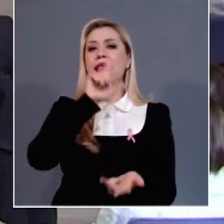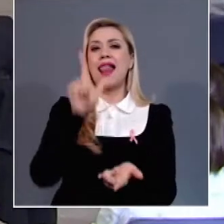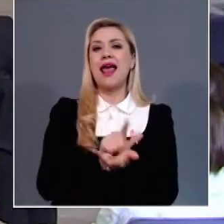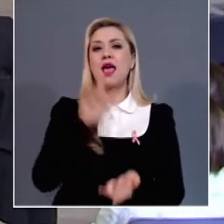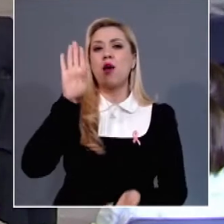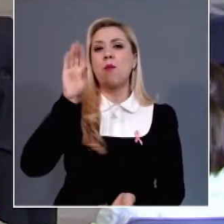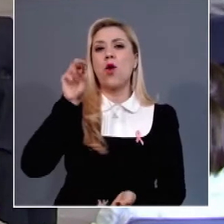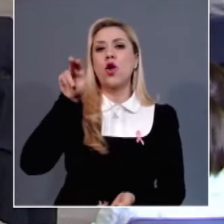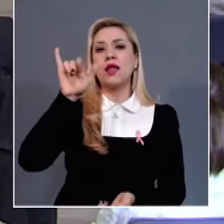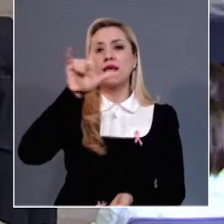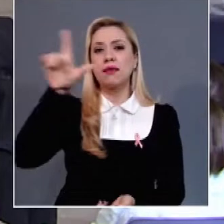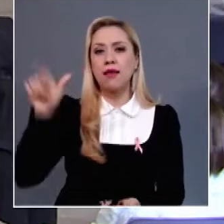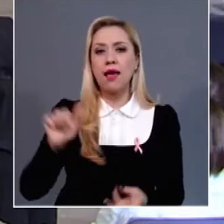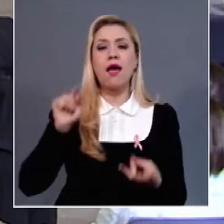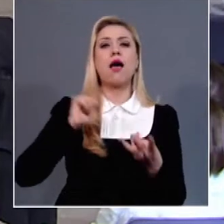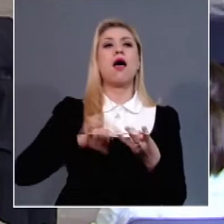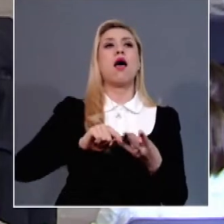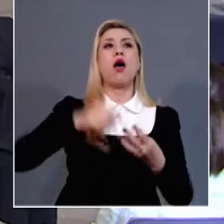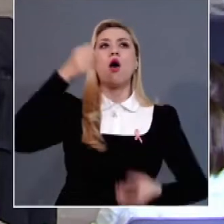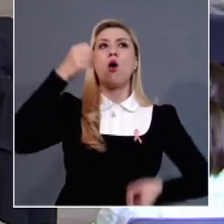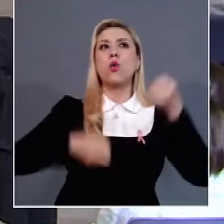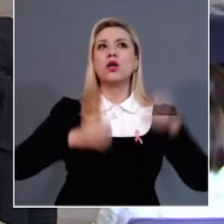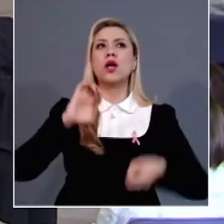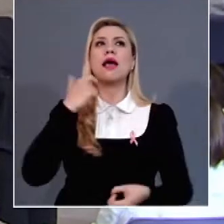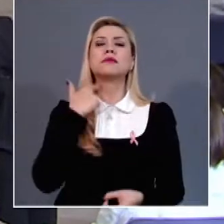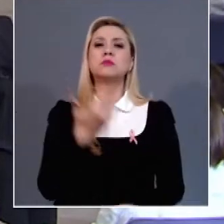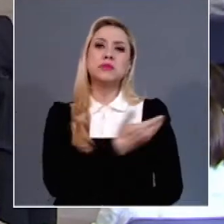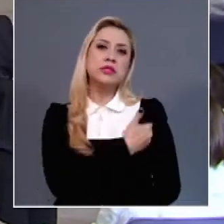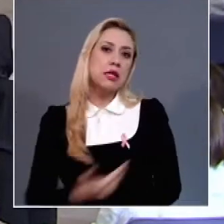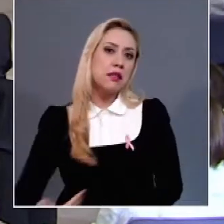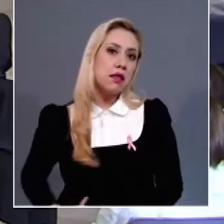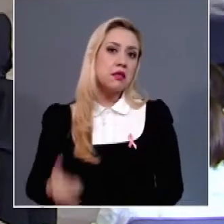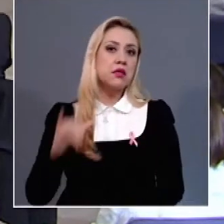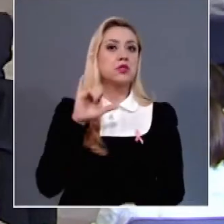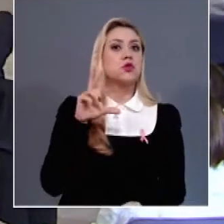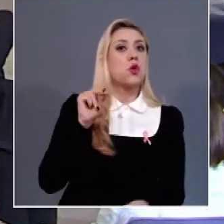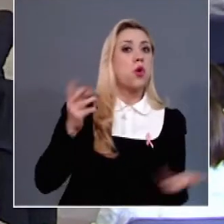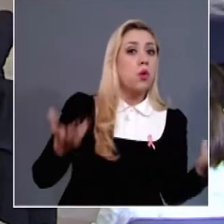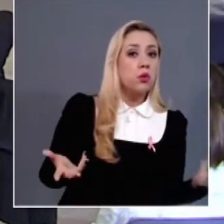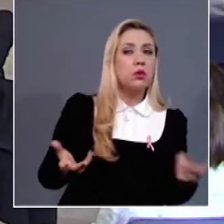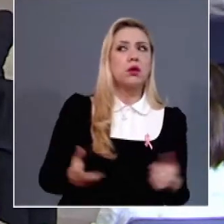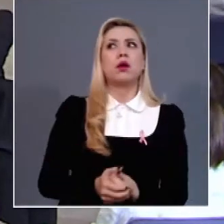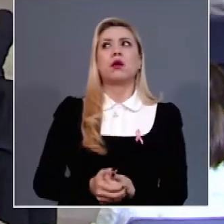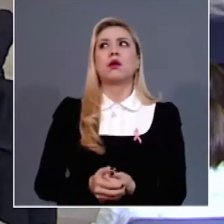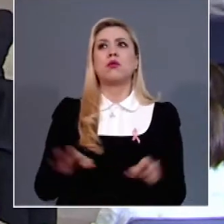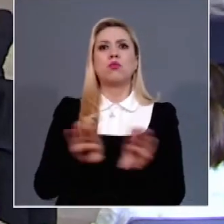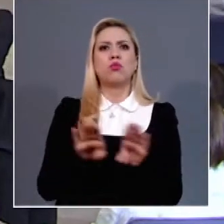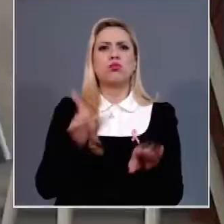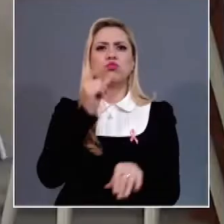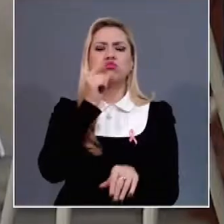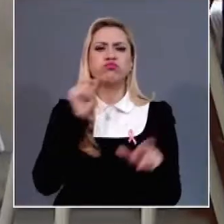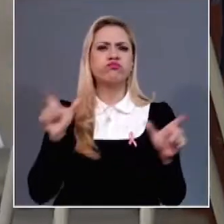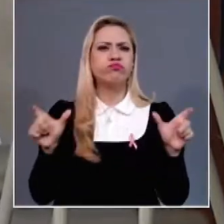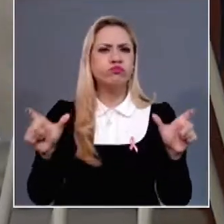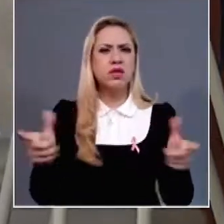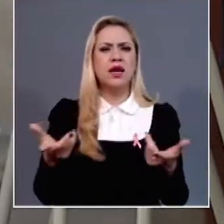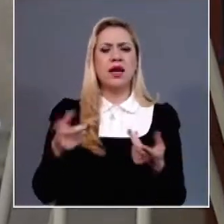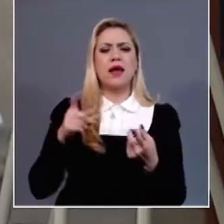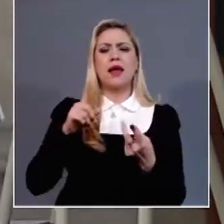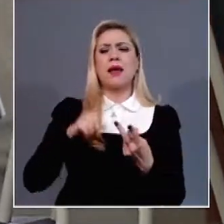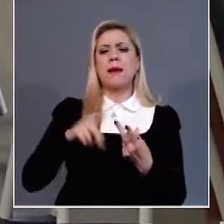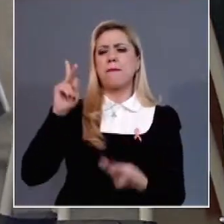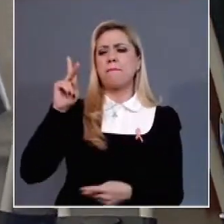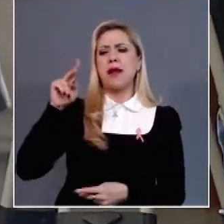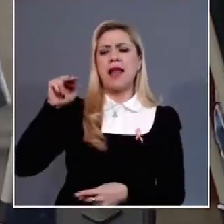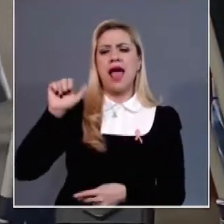a expresidentes, la Ley de Revocación de Mandato, la Ley Nacional sobre Uso de la Fuerza, el PANAUT, entre otras. En conferencia de